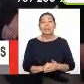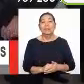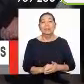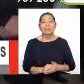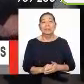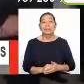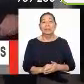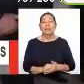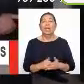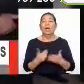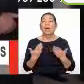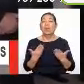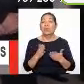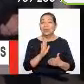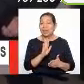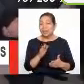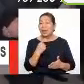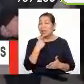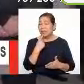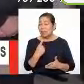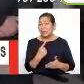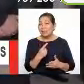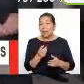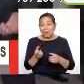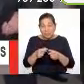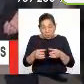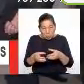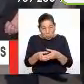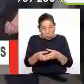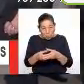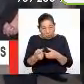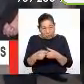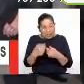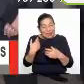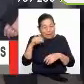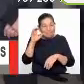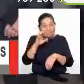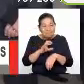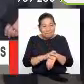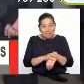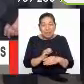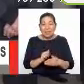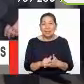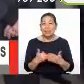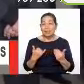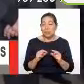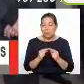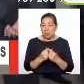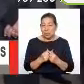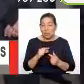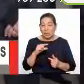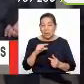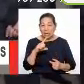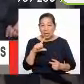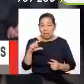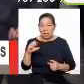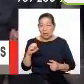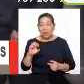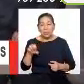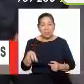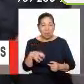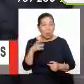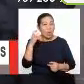sociales, donde ellos dicen que los integrantes han sido capturados, integrantes de esta banda, los gallegos de San Juan